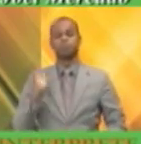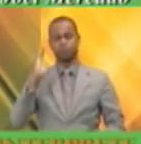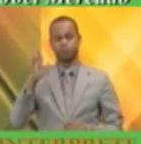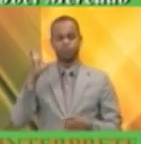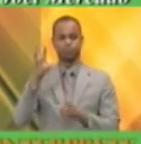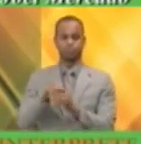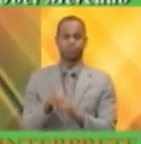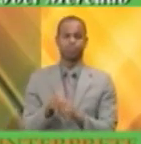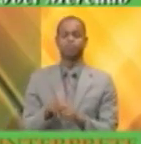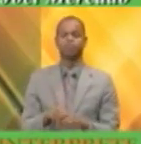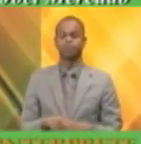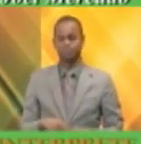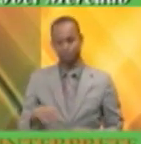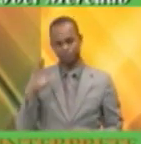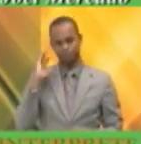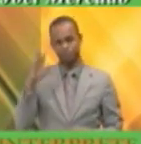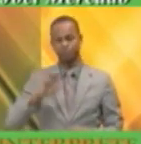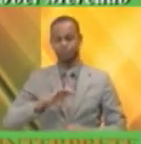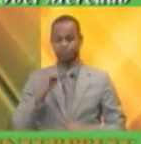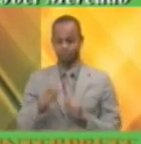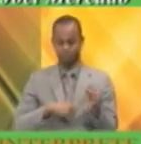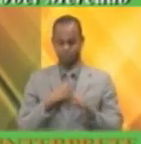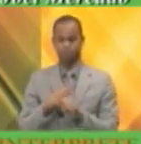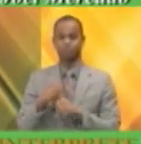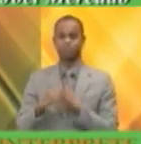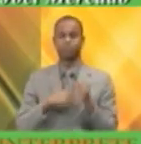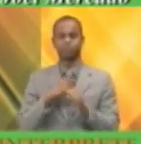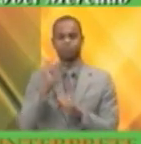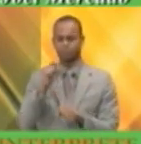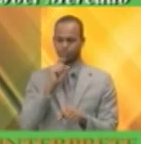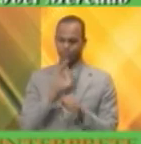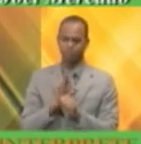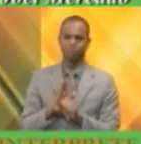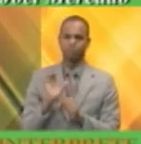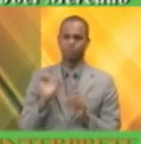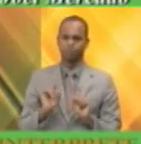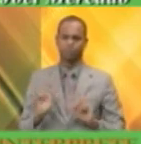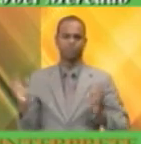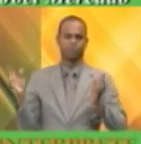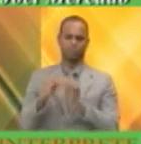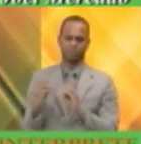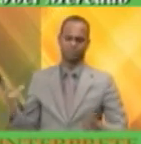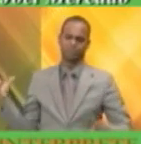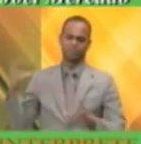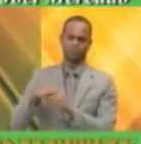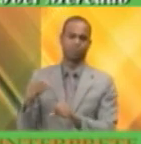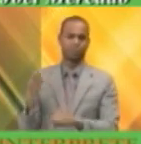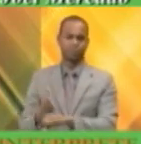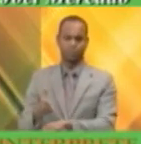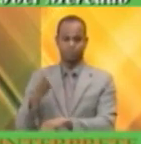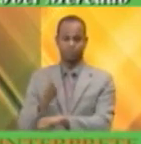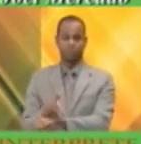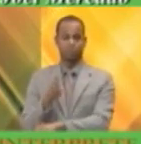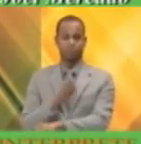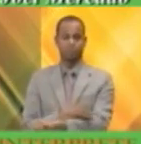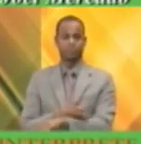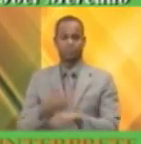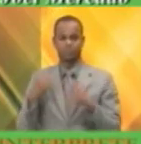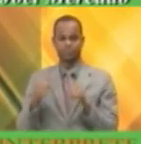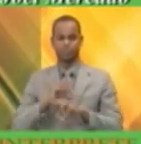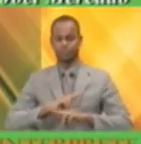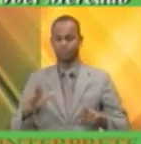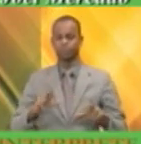Aunque sea de manera simbólica. Ya cada año lo que tenemos es que comprometernos a ir más. A mejorar. Sí, nosotros estamos